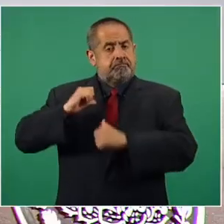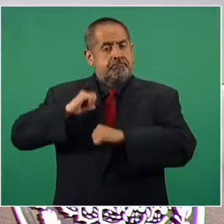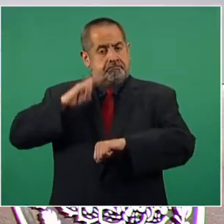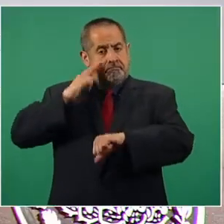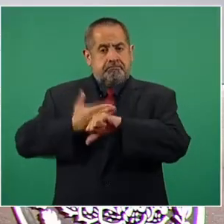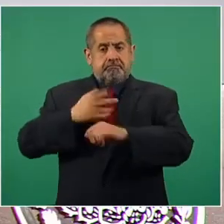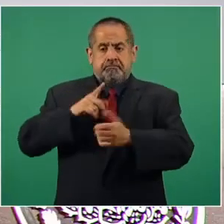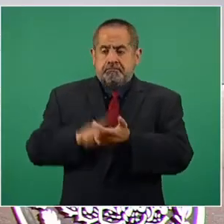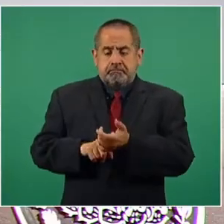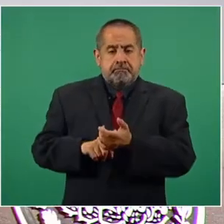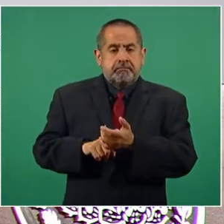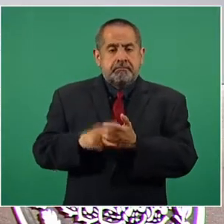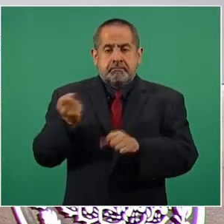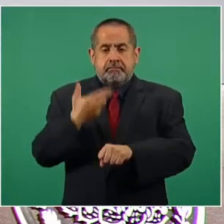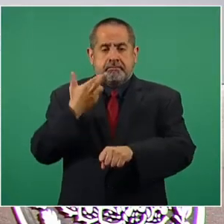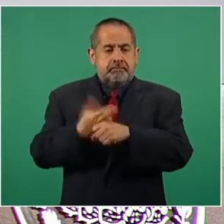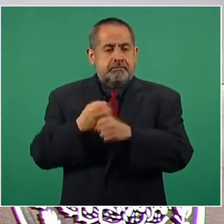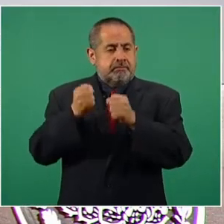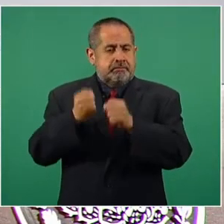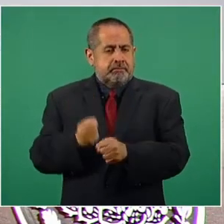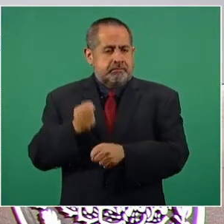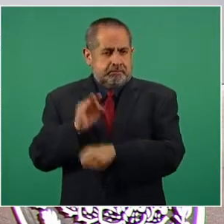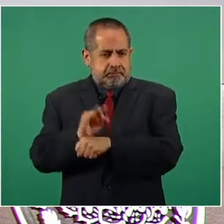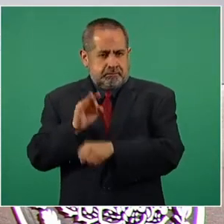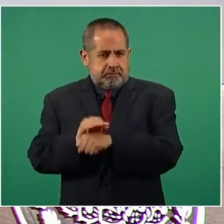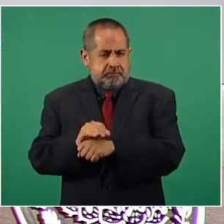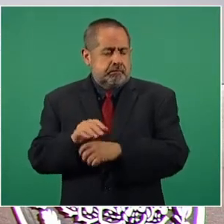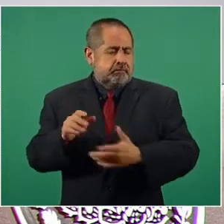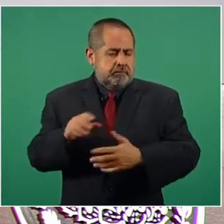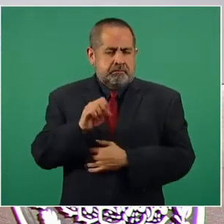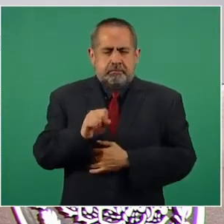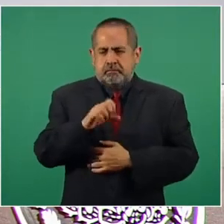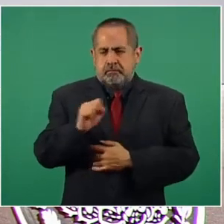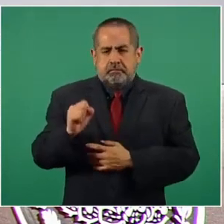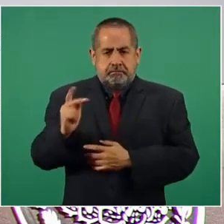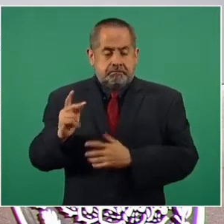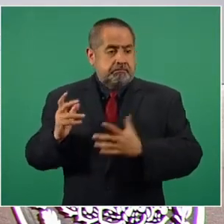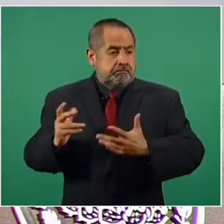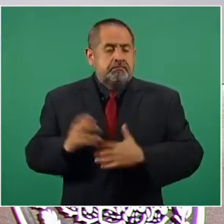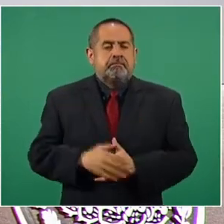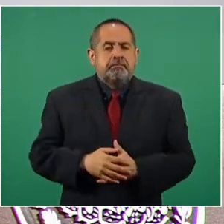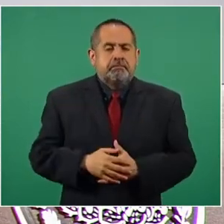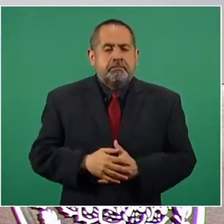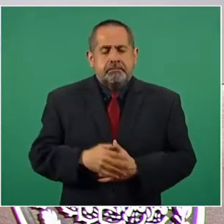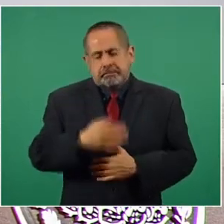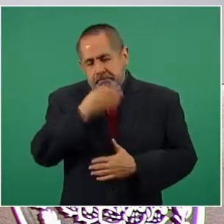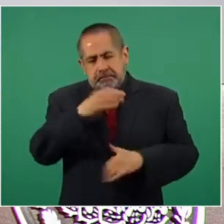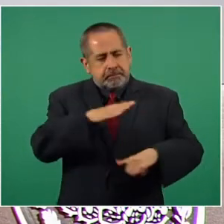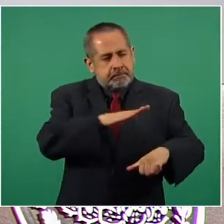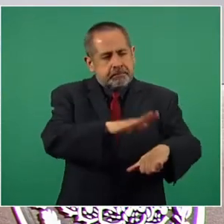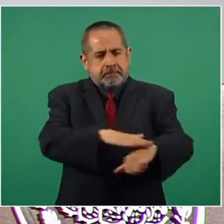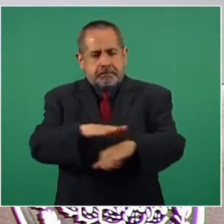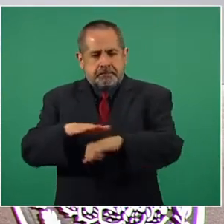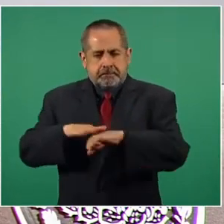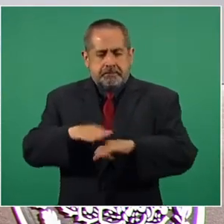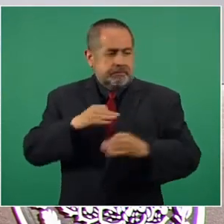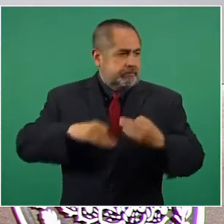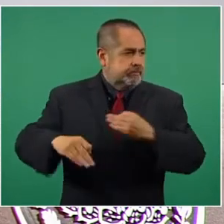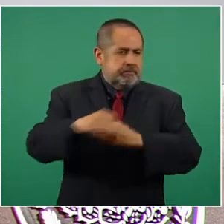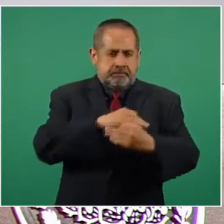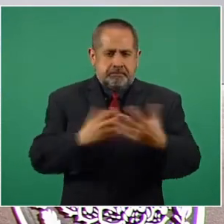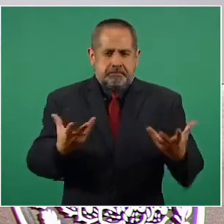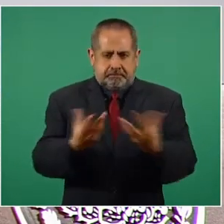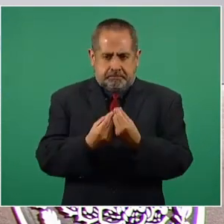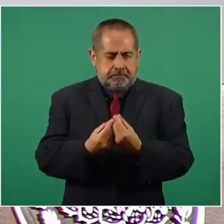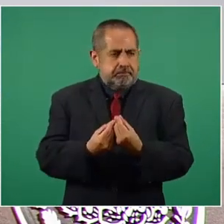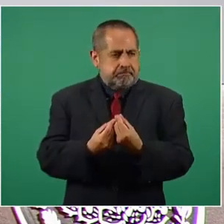Secretaría de Seguridad y Protección Ciudadana, hago una atenta invitación a todas las autoridades involucradas de